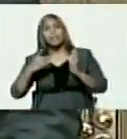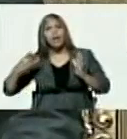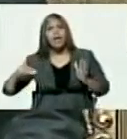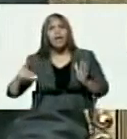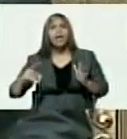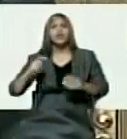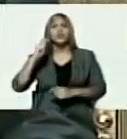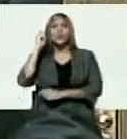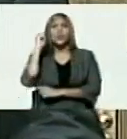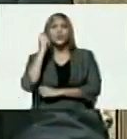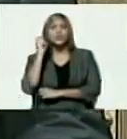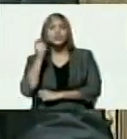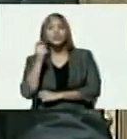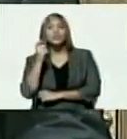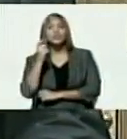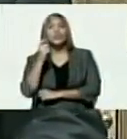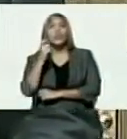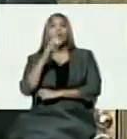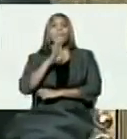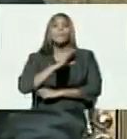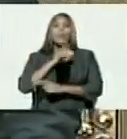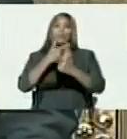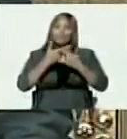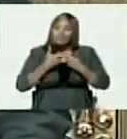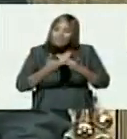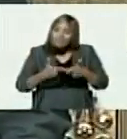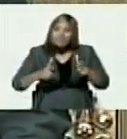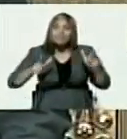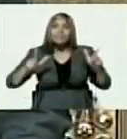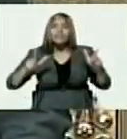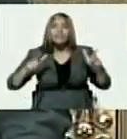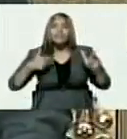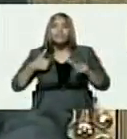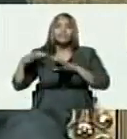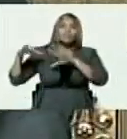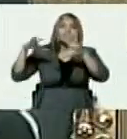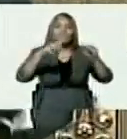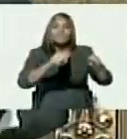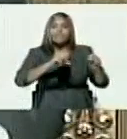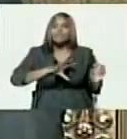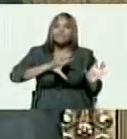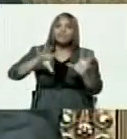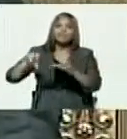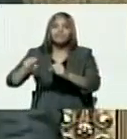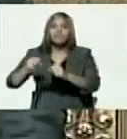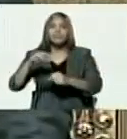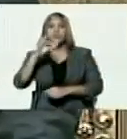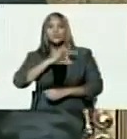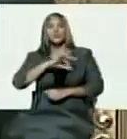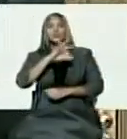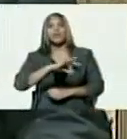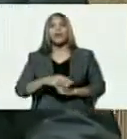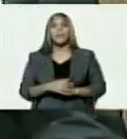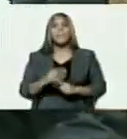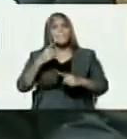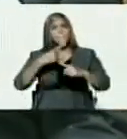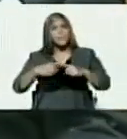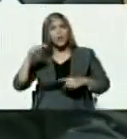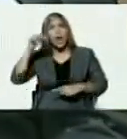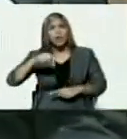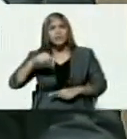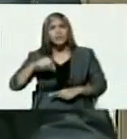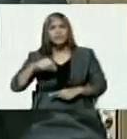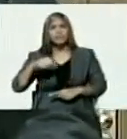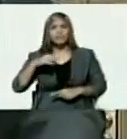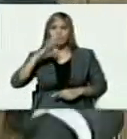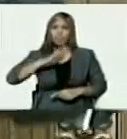Constitución, nuestras libertades, nuestras conquistas sociales. Pero aquí estamos